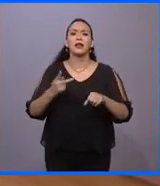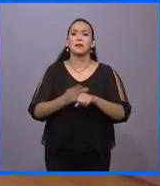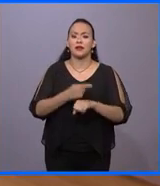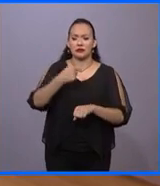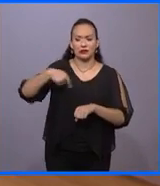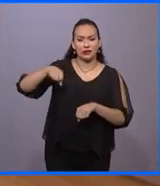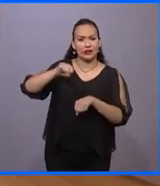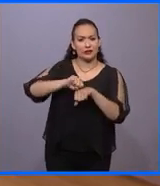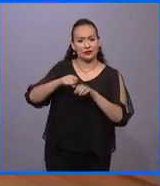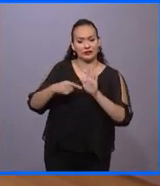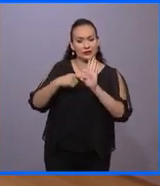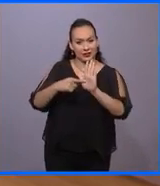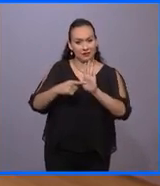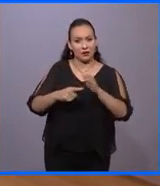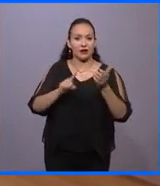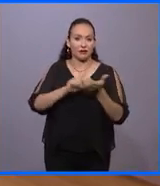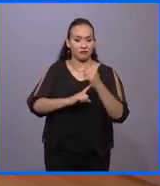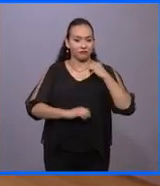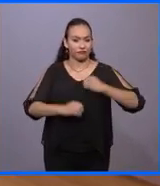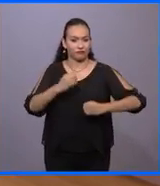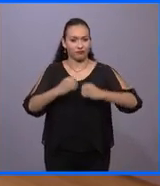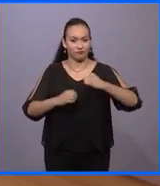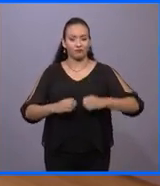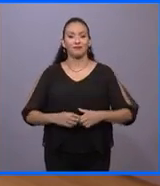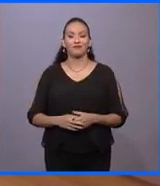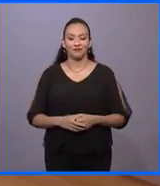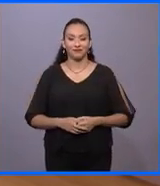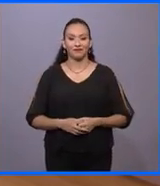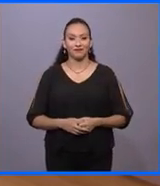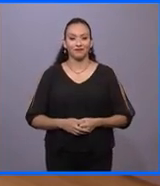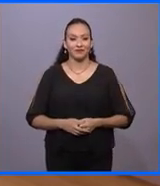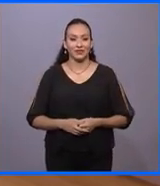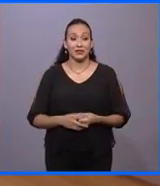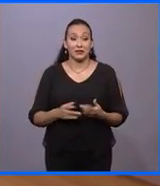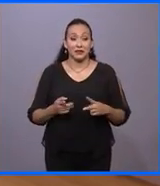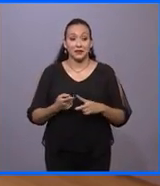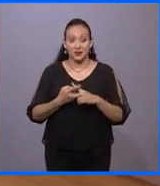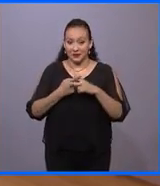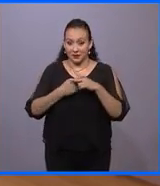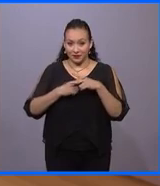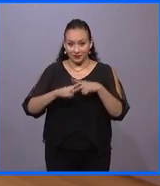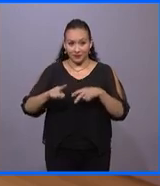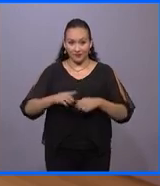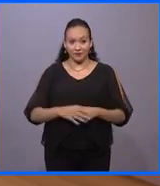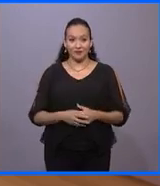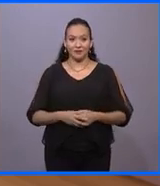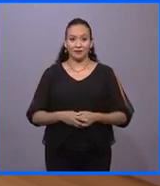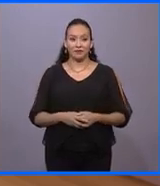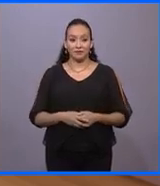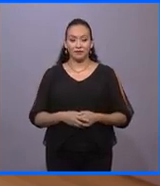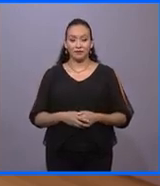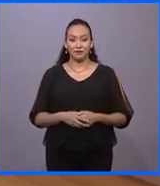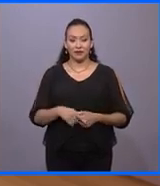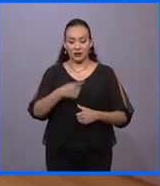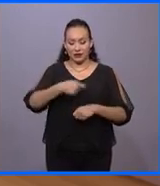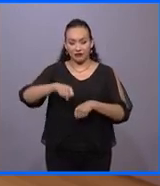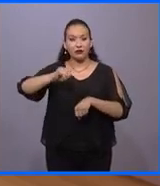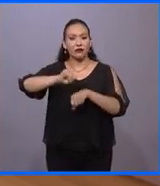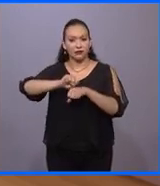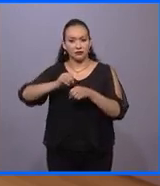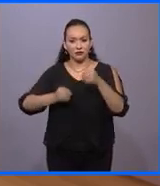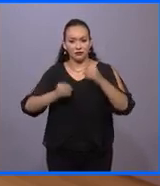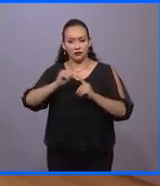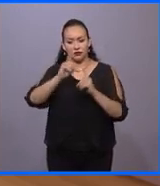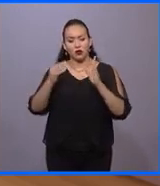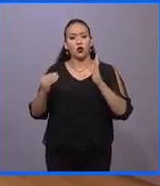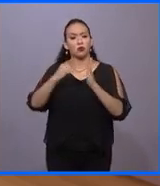esta semana en el Poder Judicial de la Federación. Vámonos con todas las noticias. Esta semana el Pleno